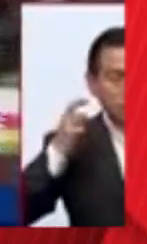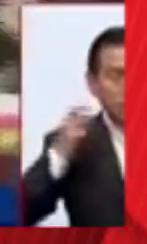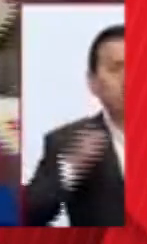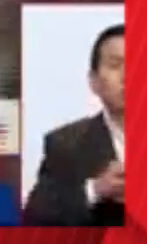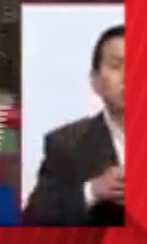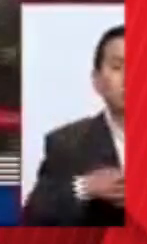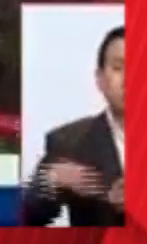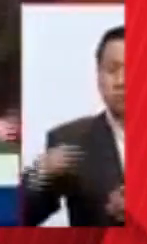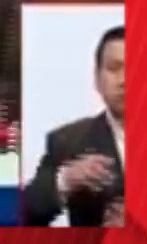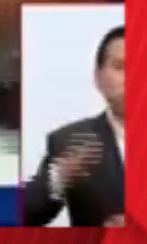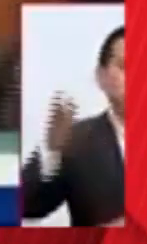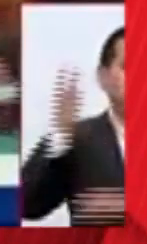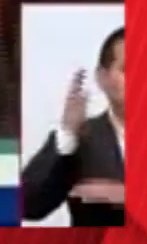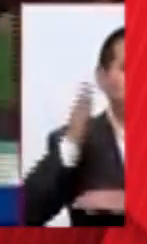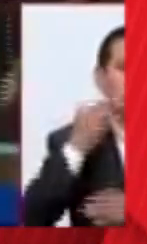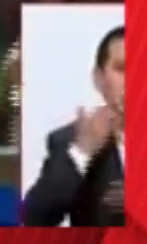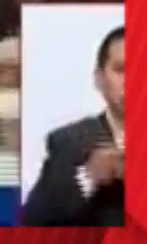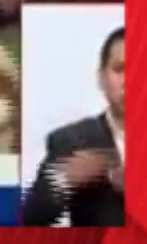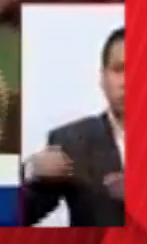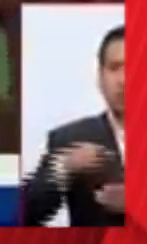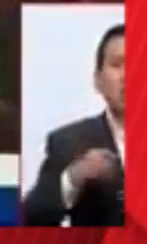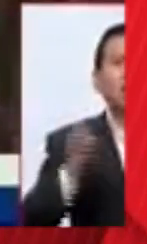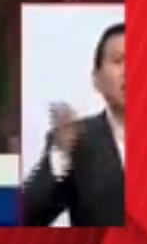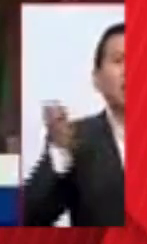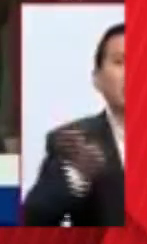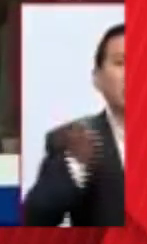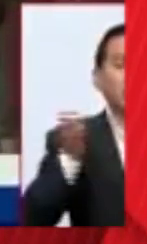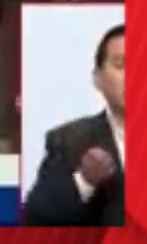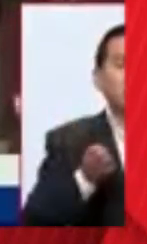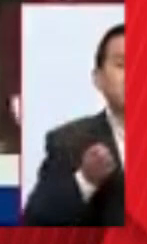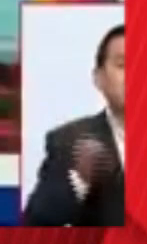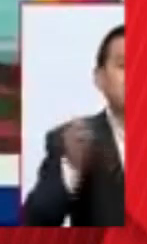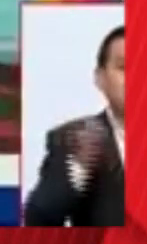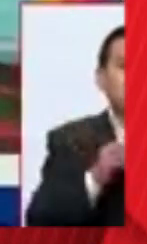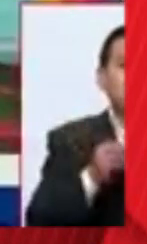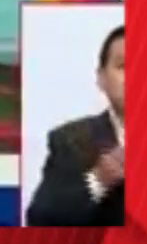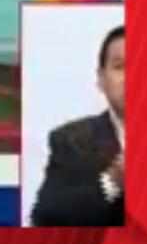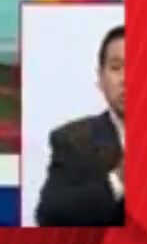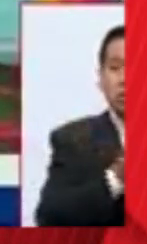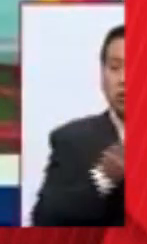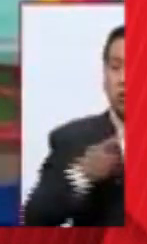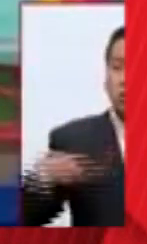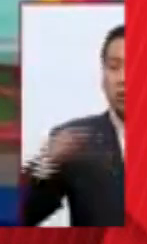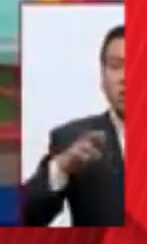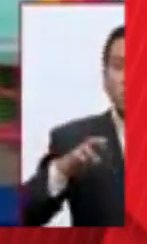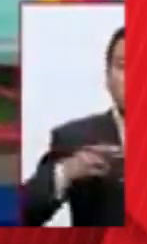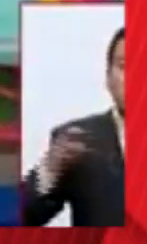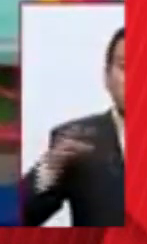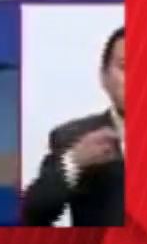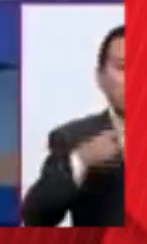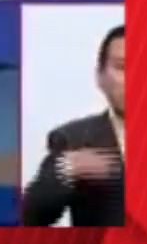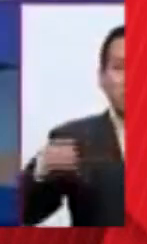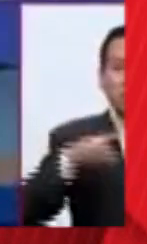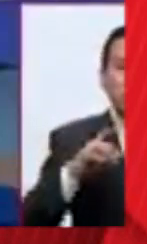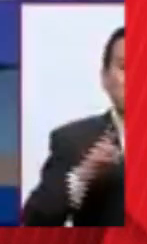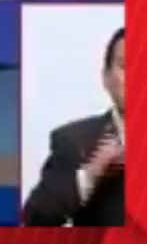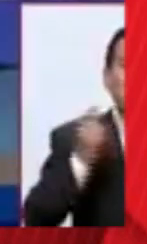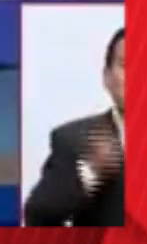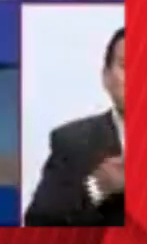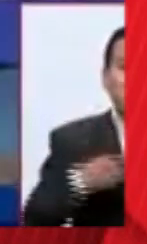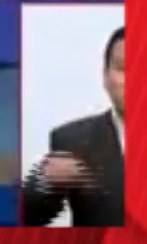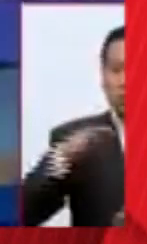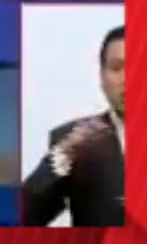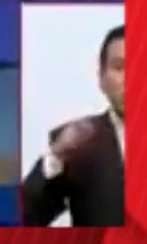lindas intervenciones, estado de emergencia, aunque también algunas regionales, algunos departamentales tenían